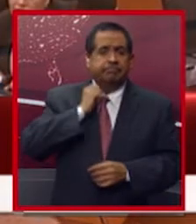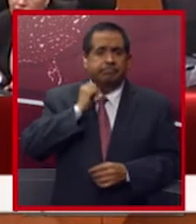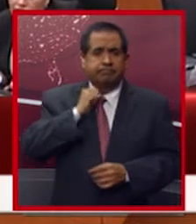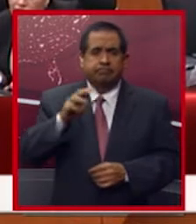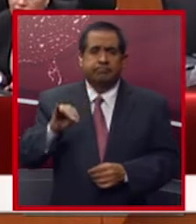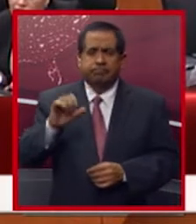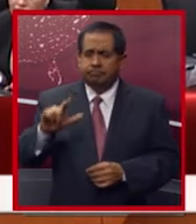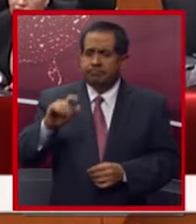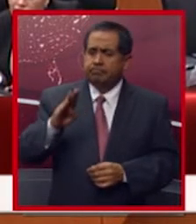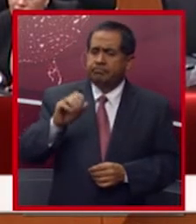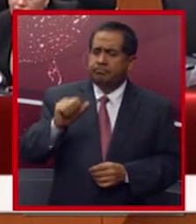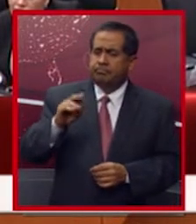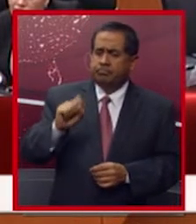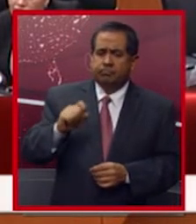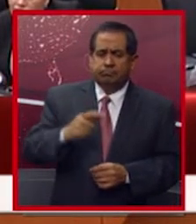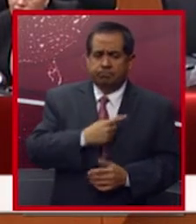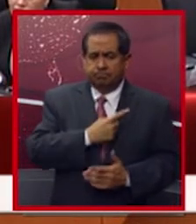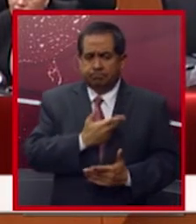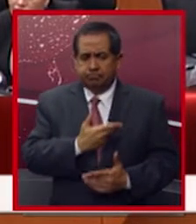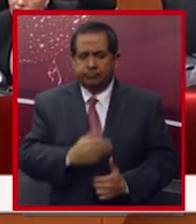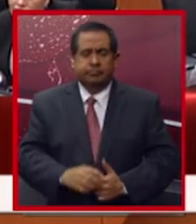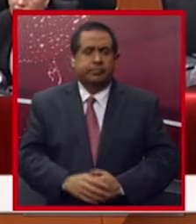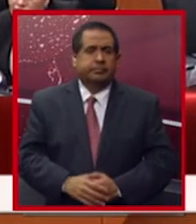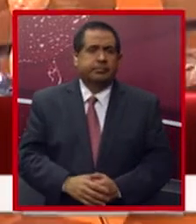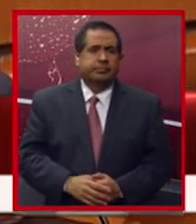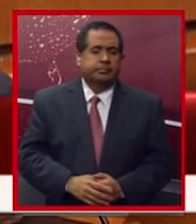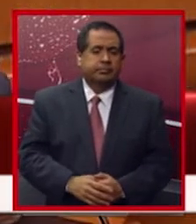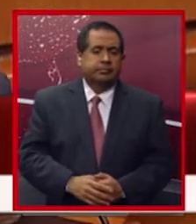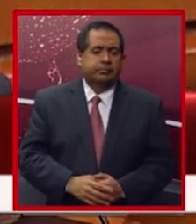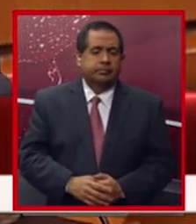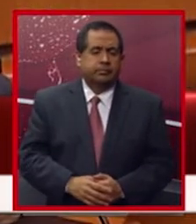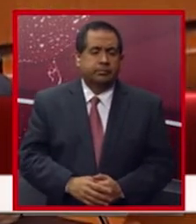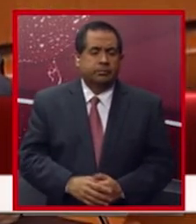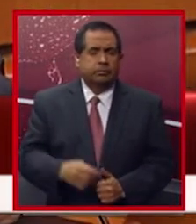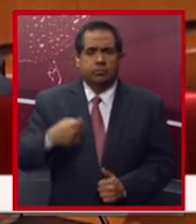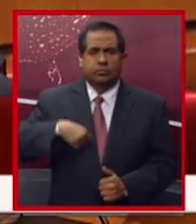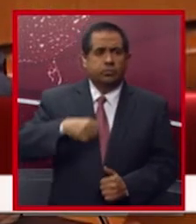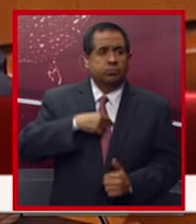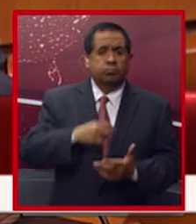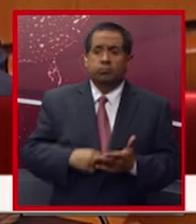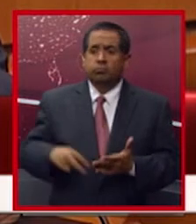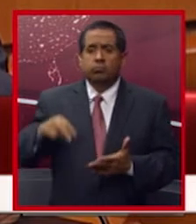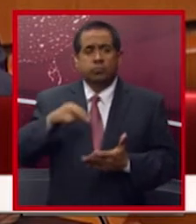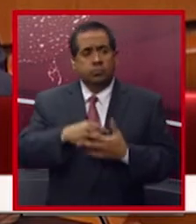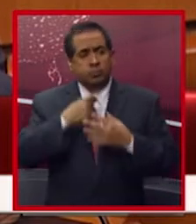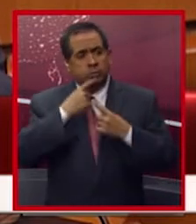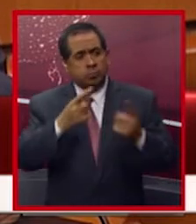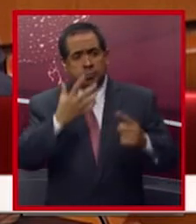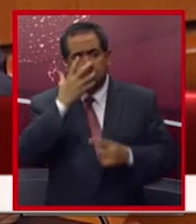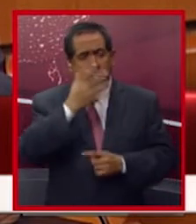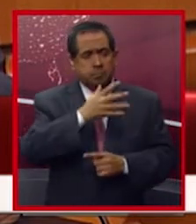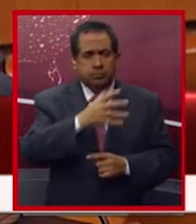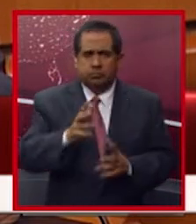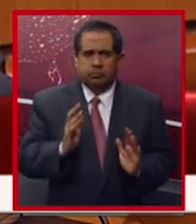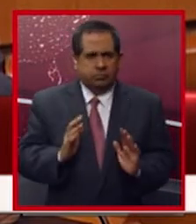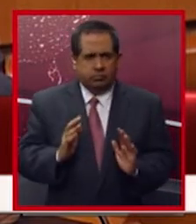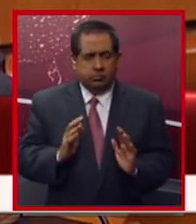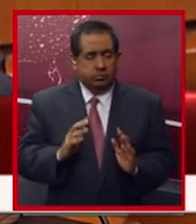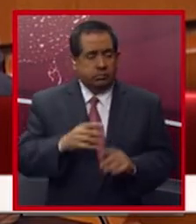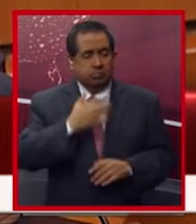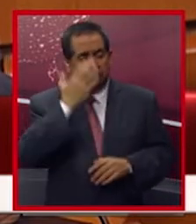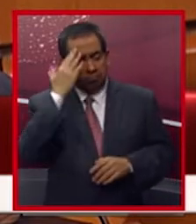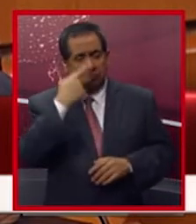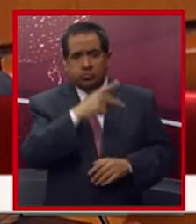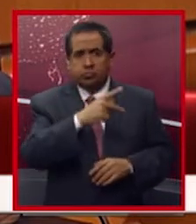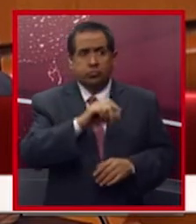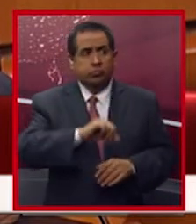Miguel Barbosa Huerta. En el concierto de naciones no podemos pronunciarnos por desconocer resultados electorales